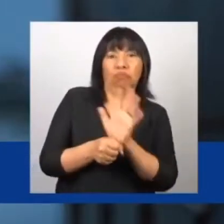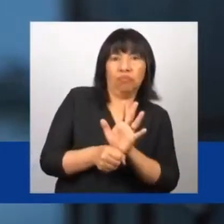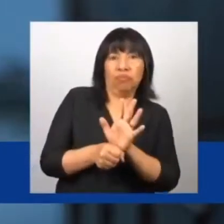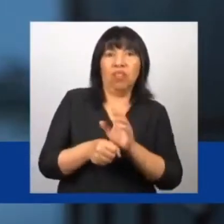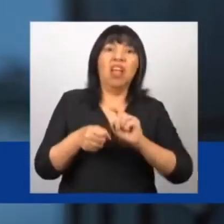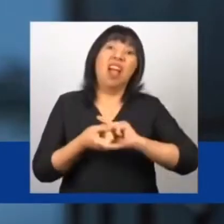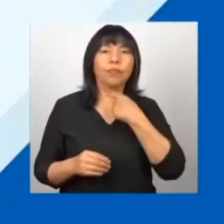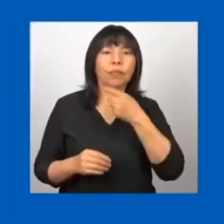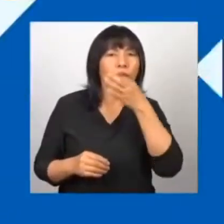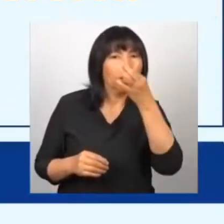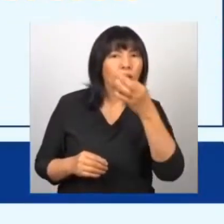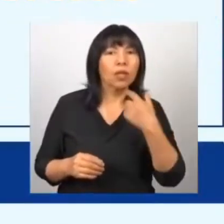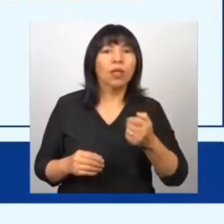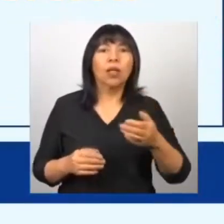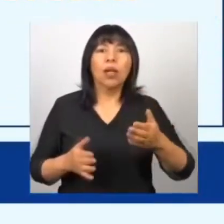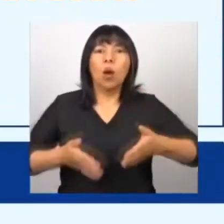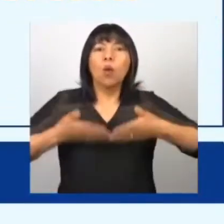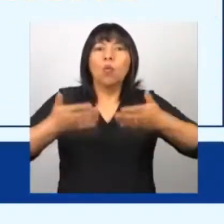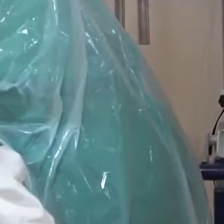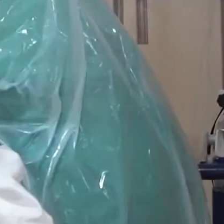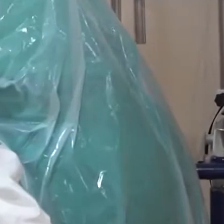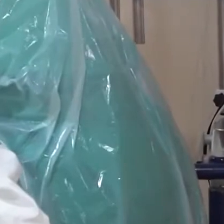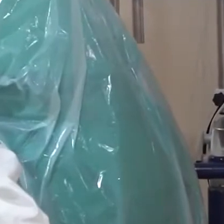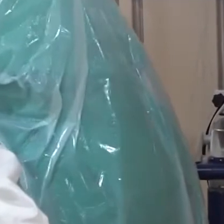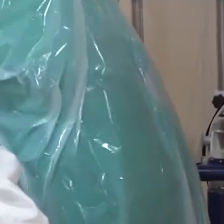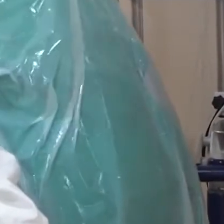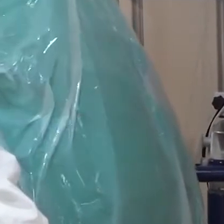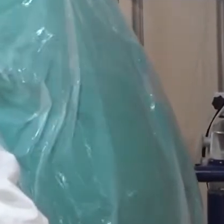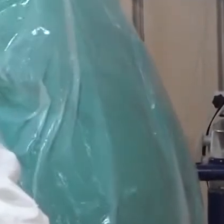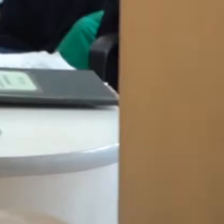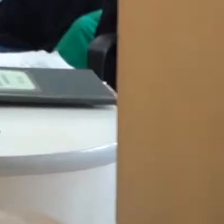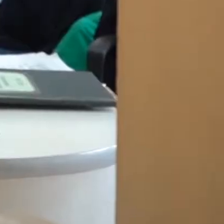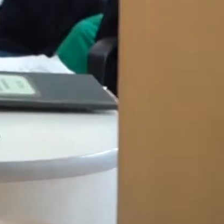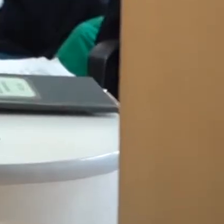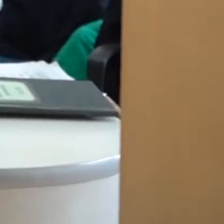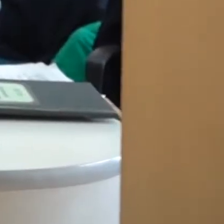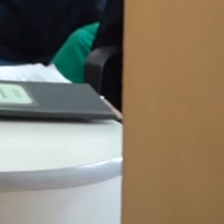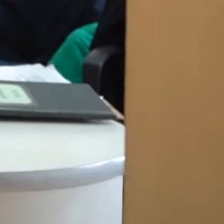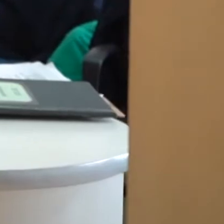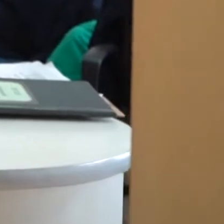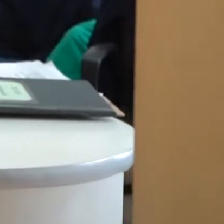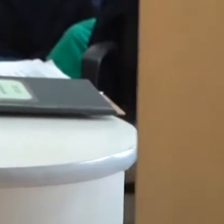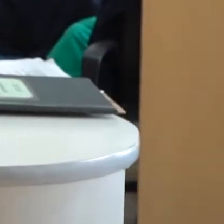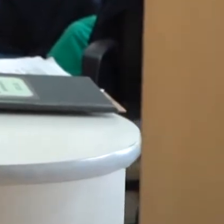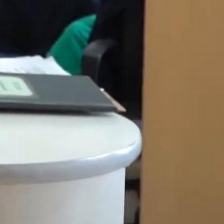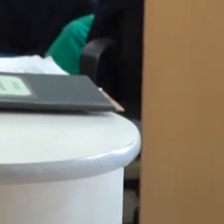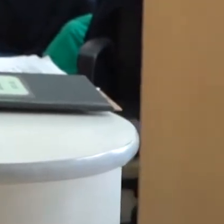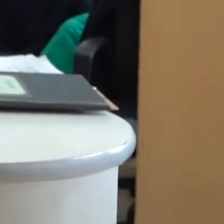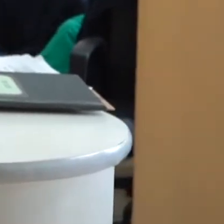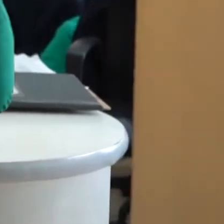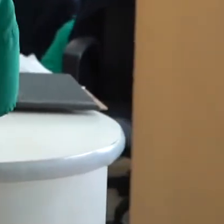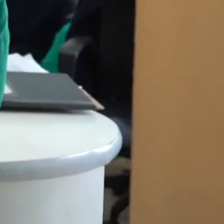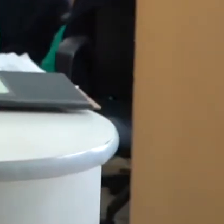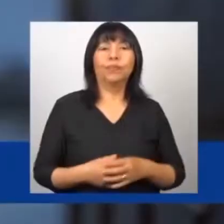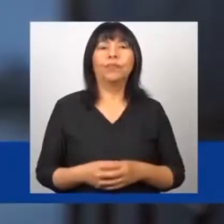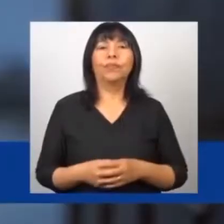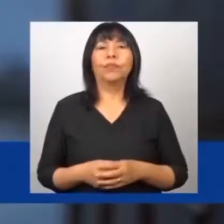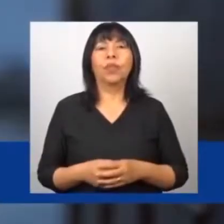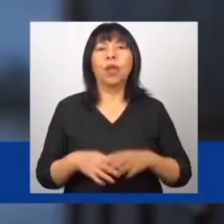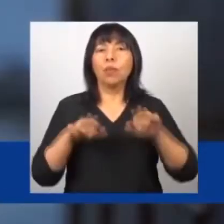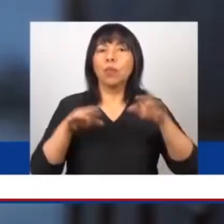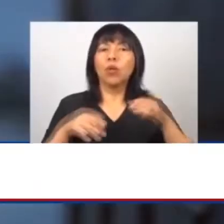tiempo de pandemia, ha sido de vía telemática, en donde quiso destacar hitos como por ejemplo en salud. Respecto de salud,